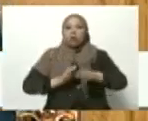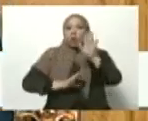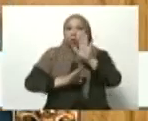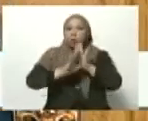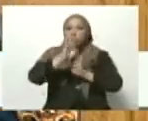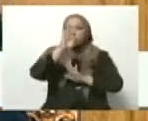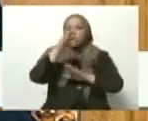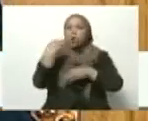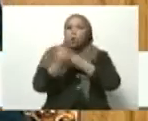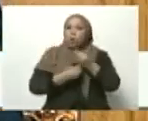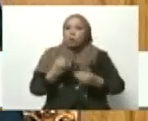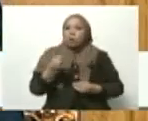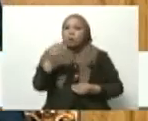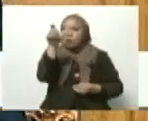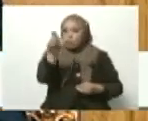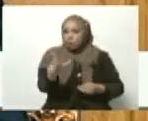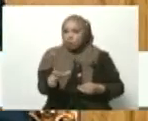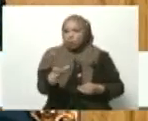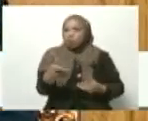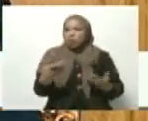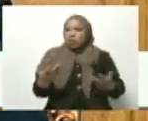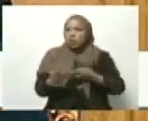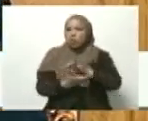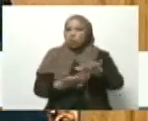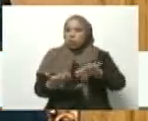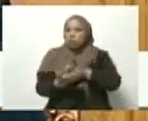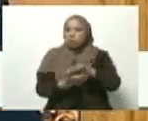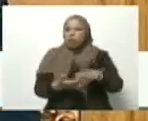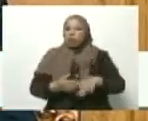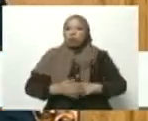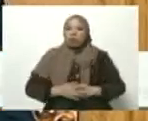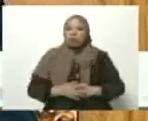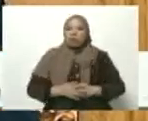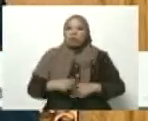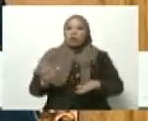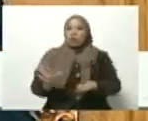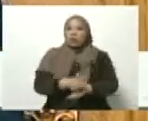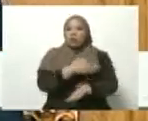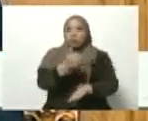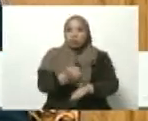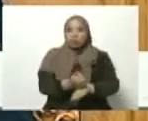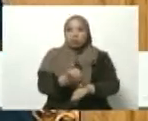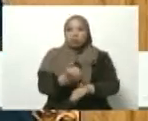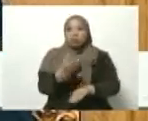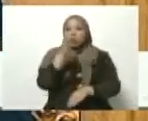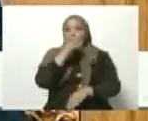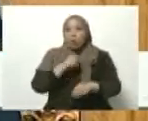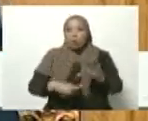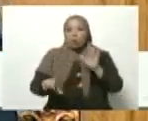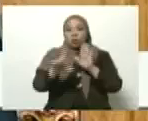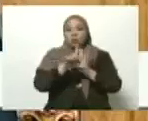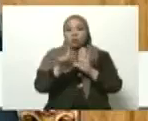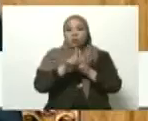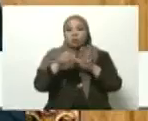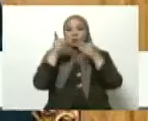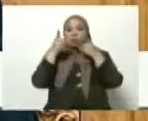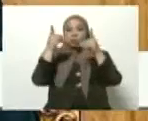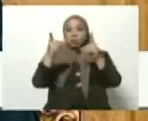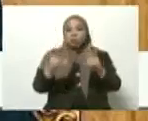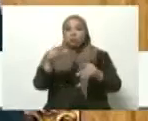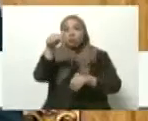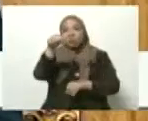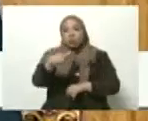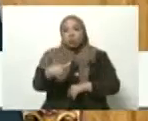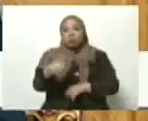acá y lo que yo debo decir es lo siguiente. El principio de la ilegalidad de la detención de Alex Saab